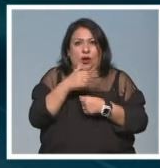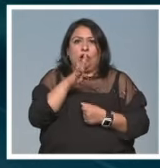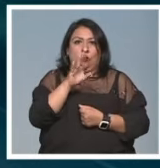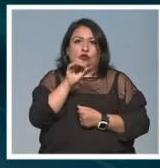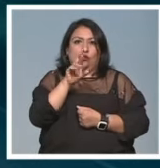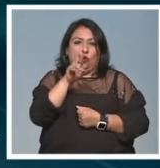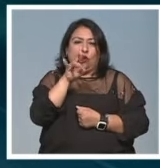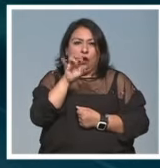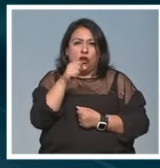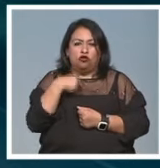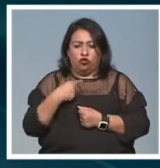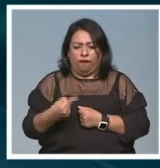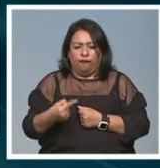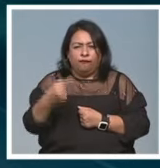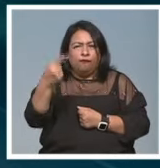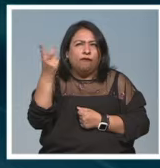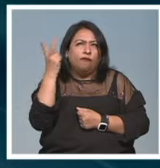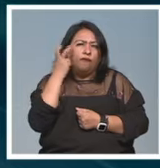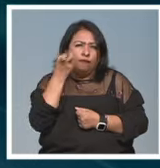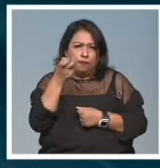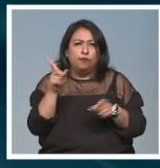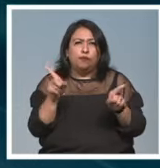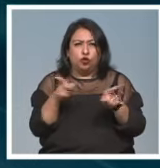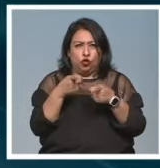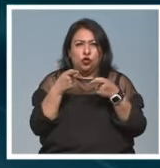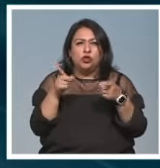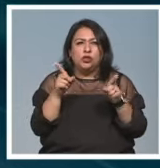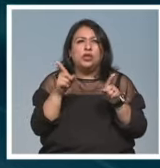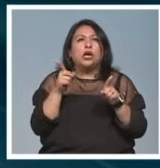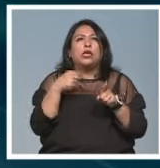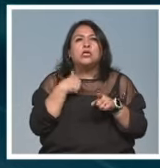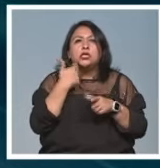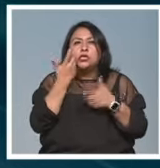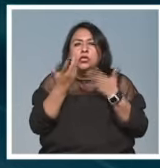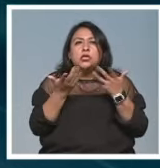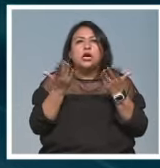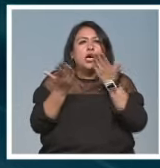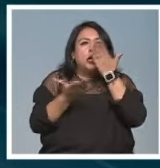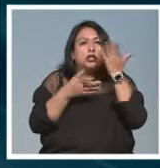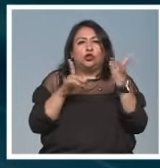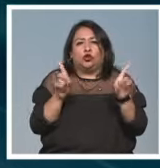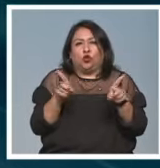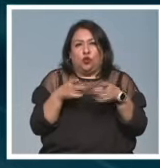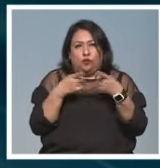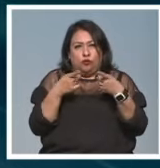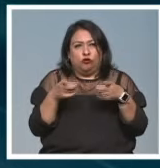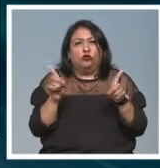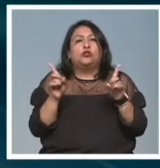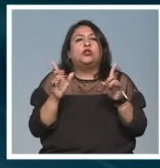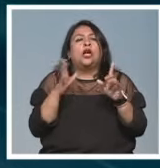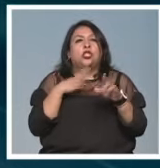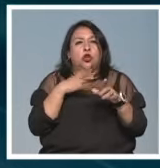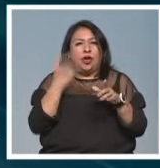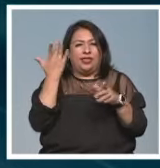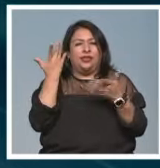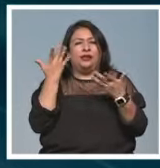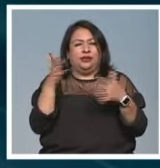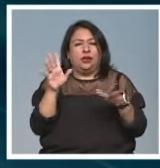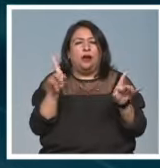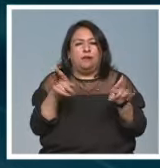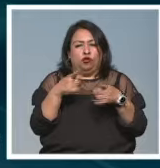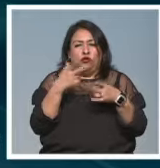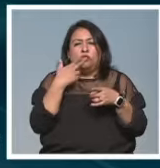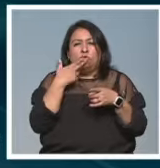boleros. Y yo crecí escuchando esta música. Me entra la inquietud, estudio música, ya tocaba yo algunos